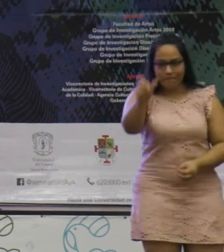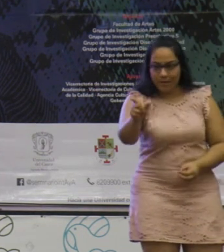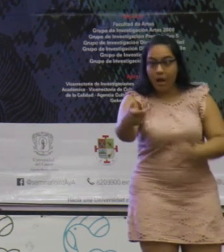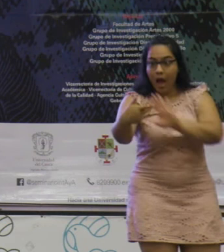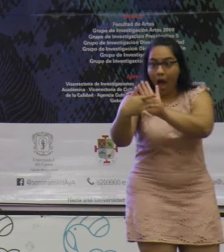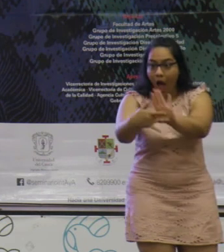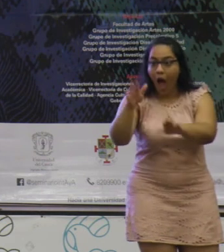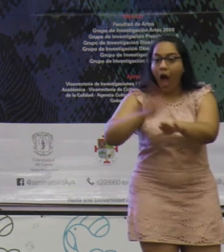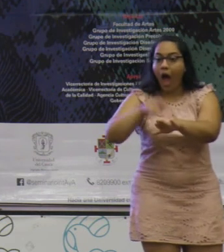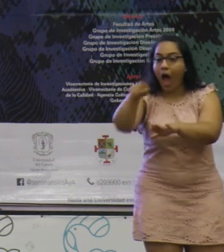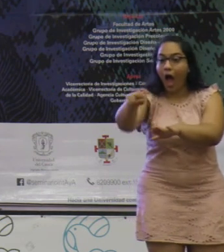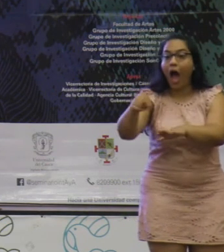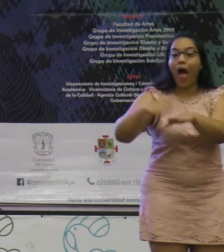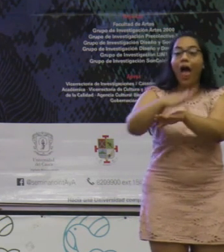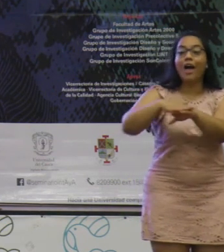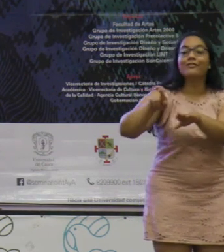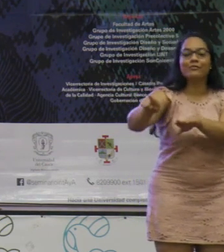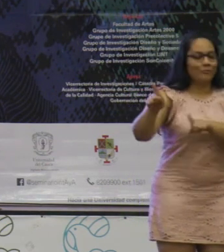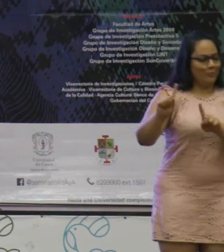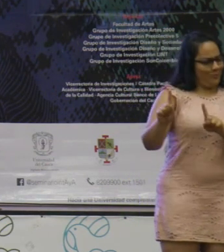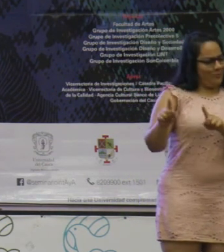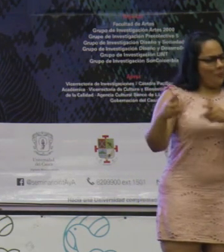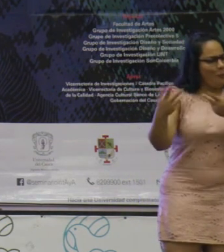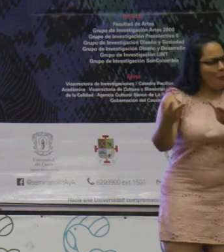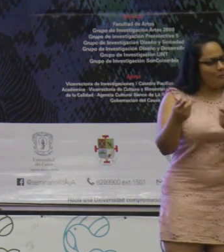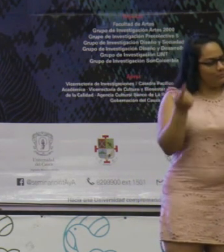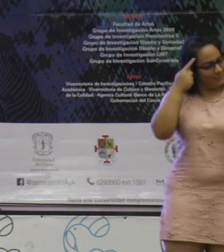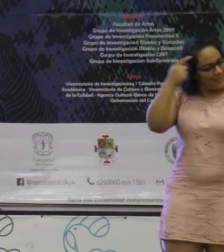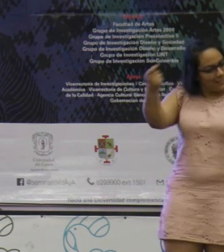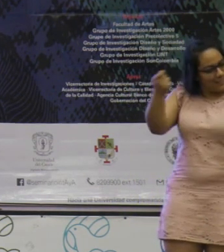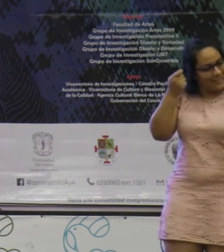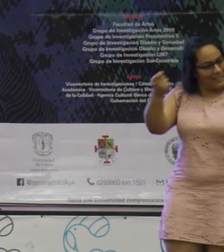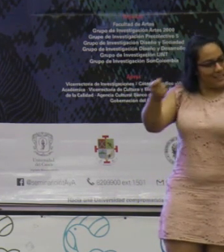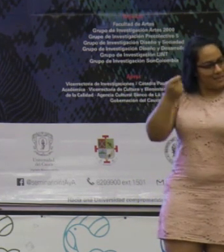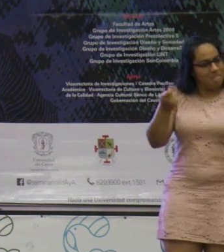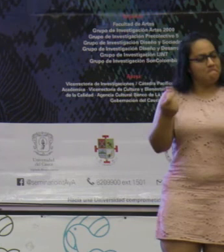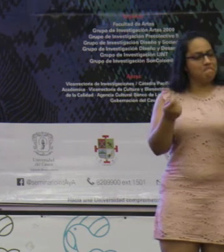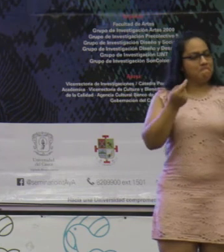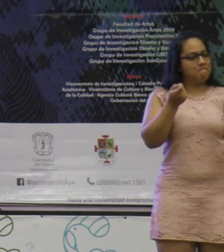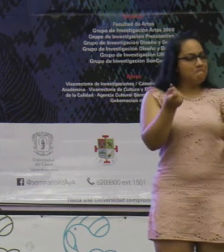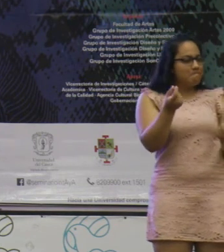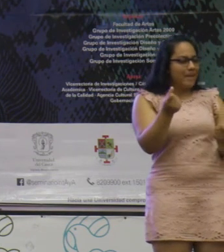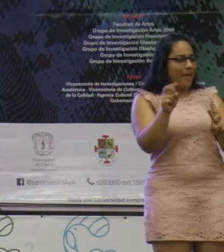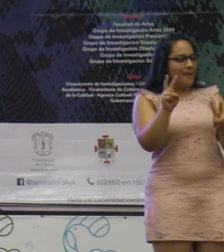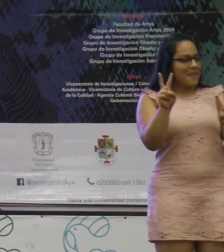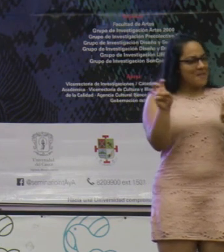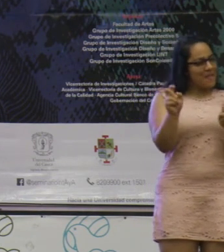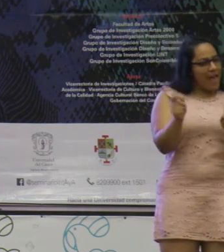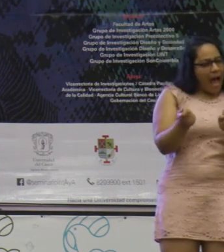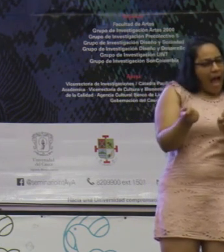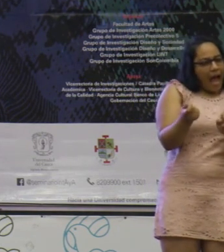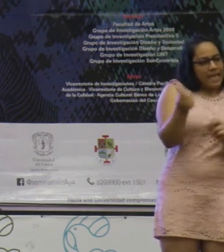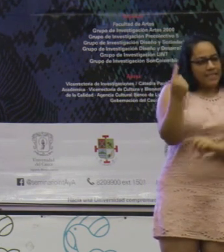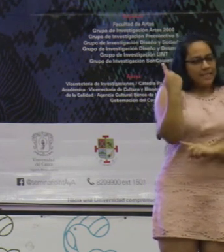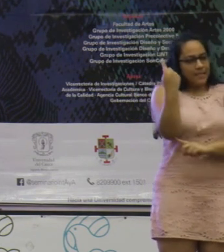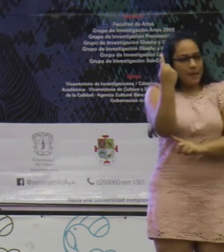que pague su no asomo? Y creo que en esa medida casi que aparece un matiz político muy implícito